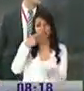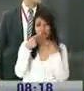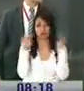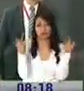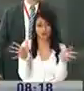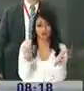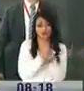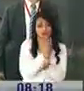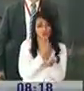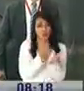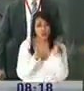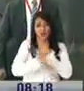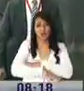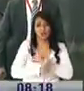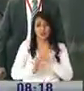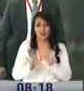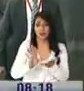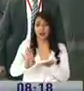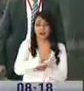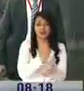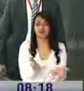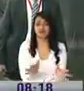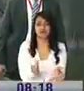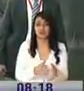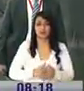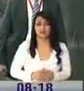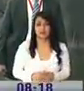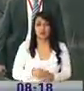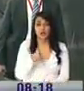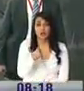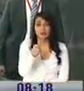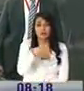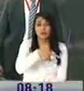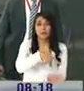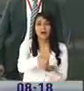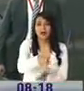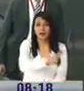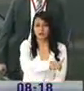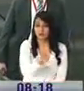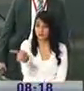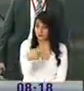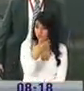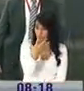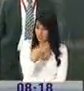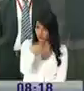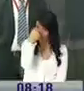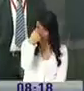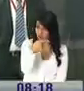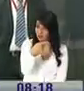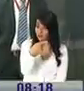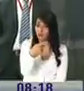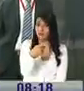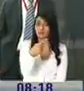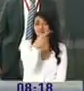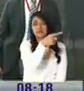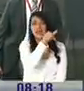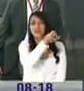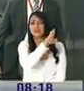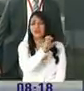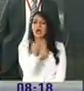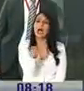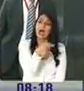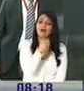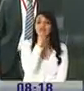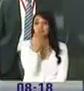vaya gratuitamente de acuerdo al barrio etctera sino que doy cheques y tú andas Si quieres al norte a la escuela aliñada Ah si te falta